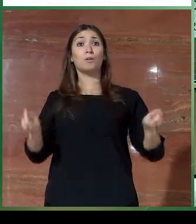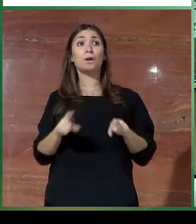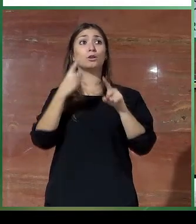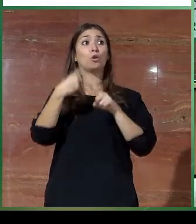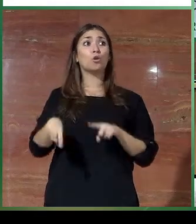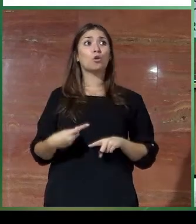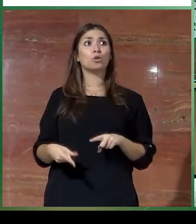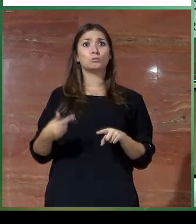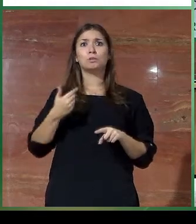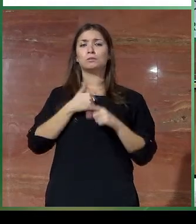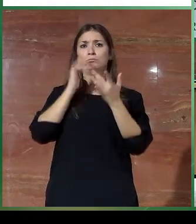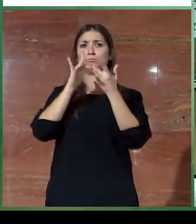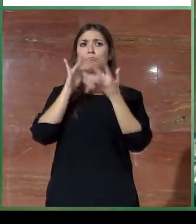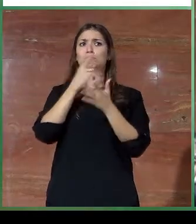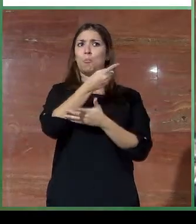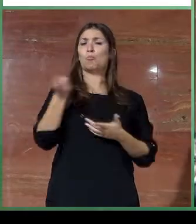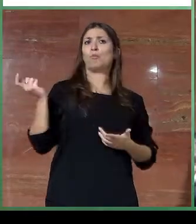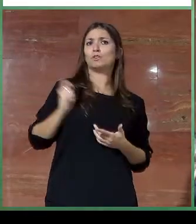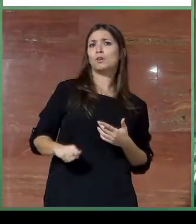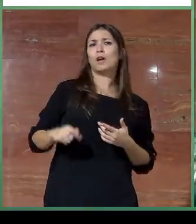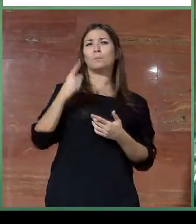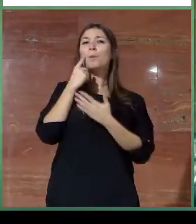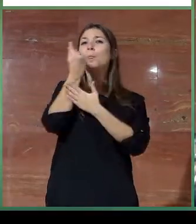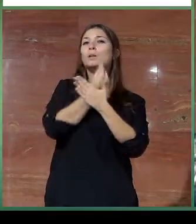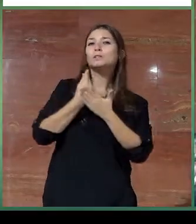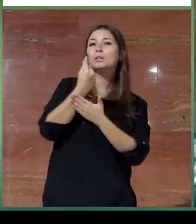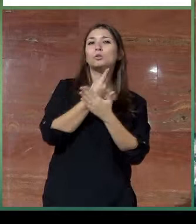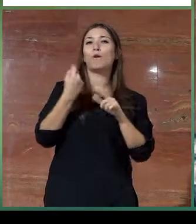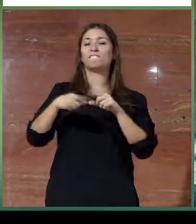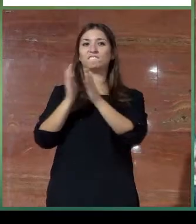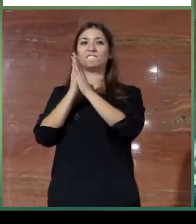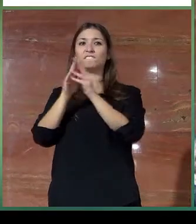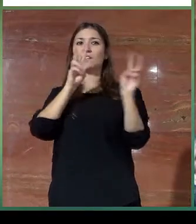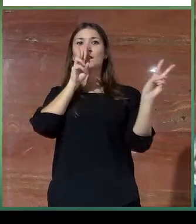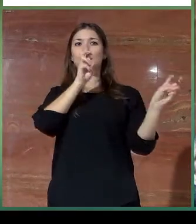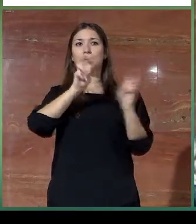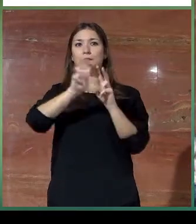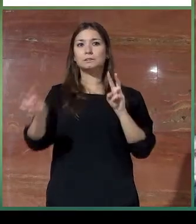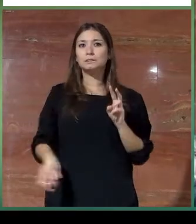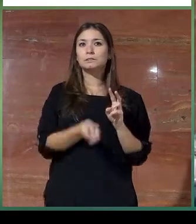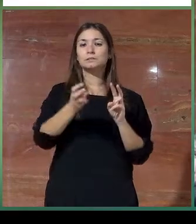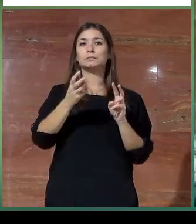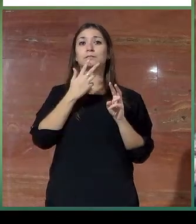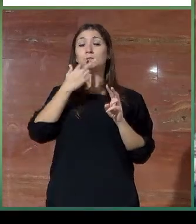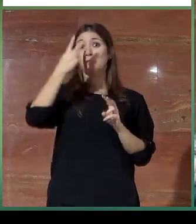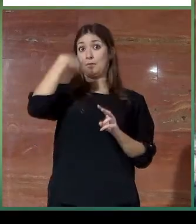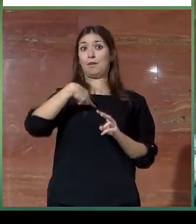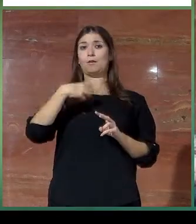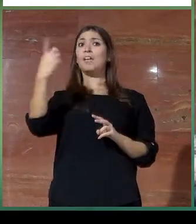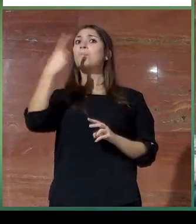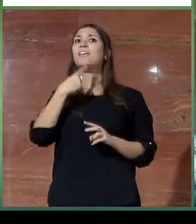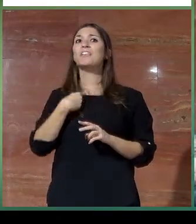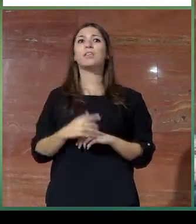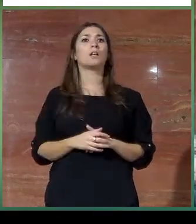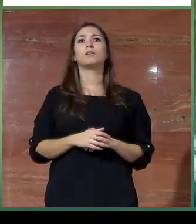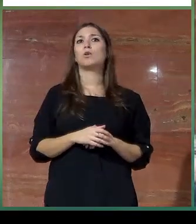temas he estado hablando con profesionales para que a la hora de diseñar hicieran diferentes temas para todo lo que es el tema de los ciegos, y me decían, no, es que a mí si no